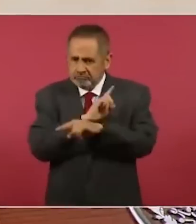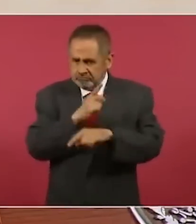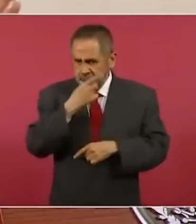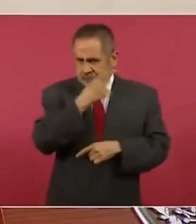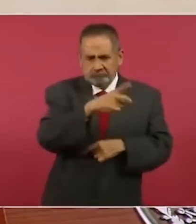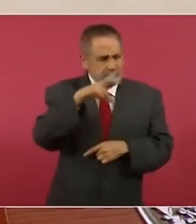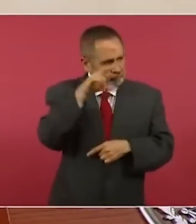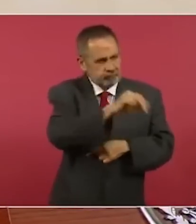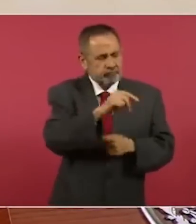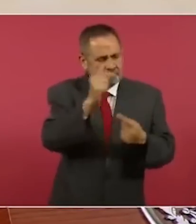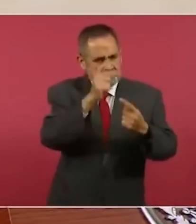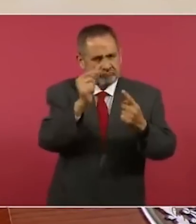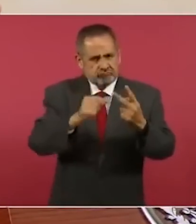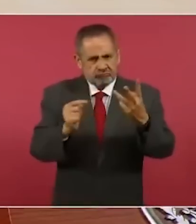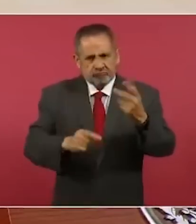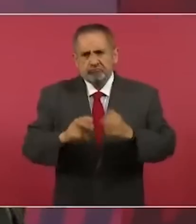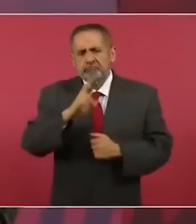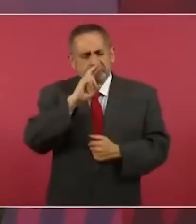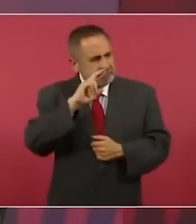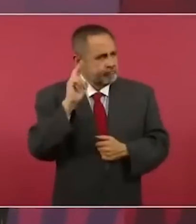¿Para qué